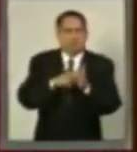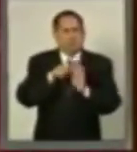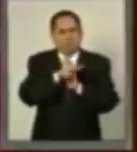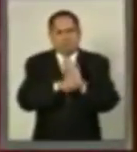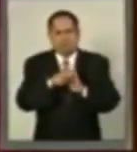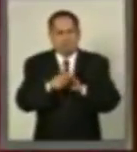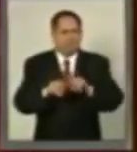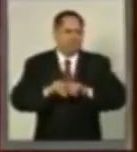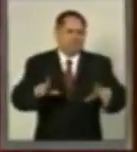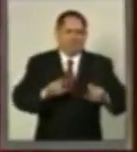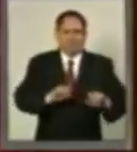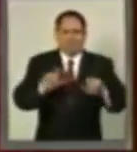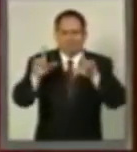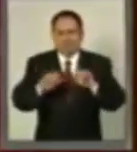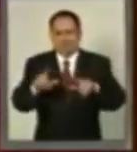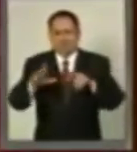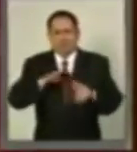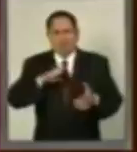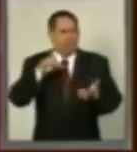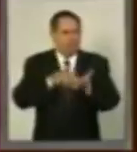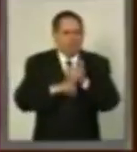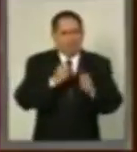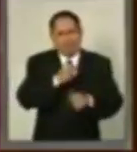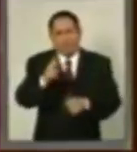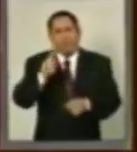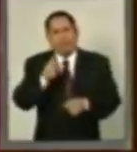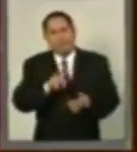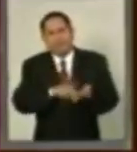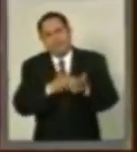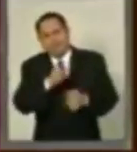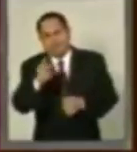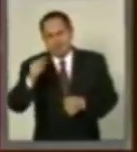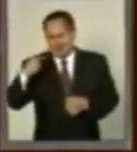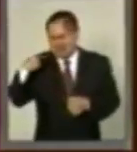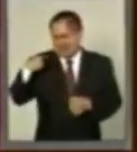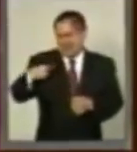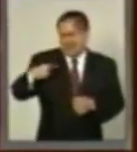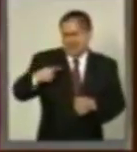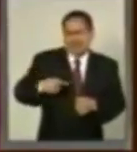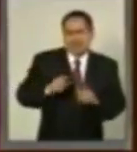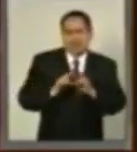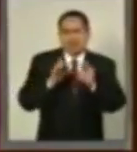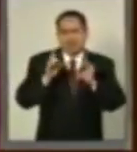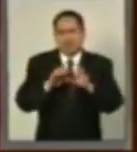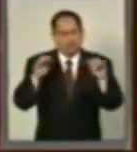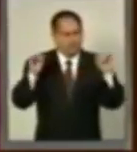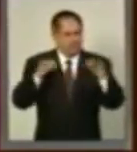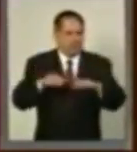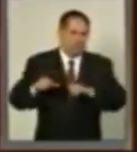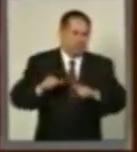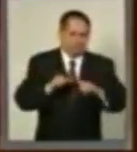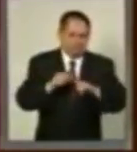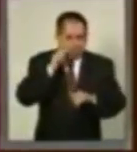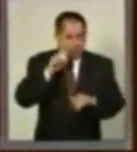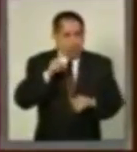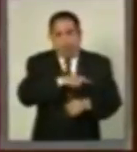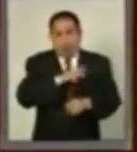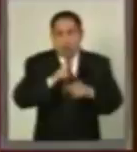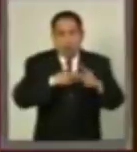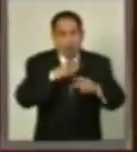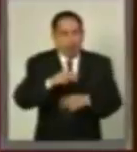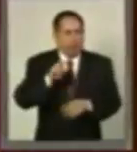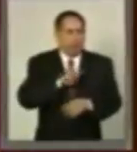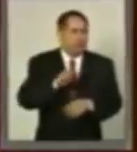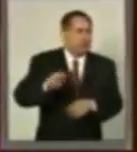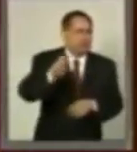en los videos que tenemos de desafortunadamente estos últimos acontecimientos que vivimos con motivo de los